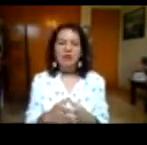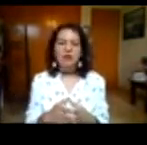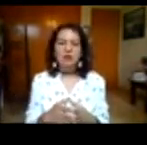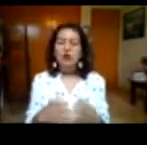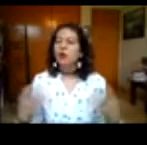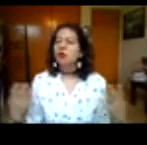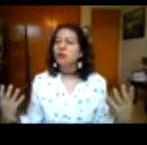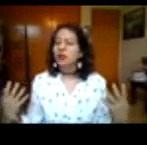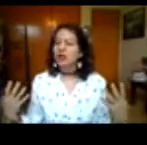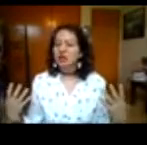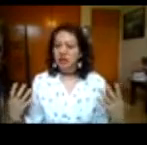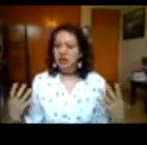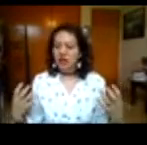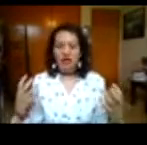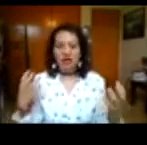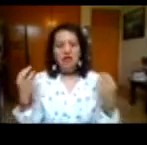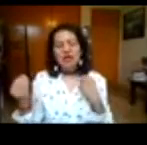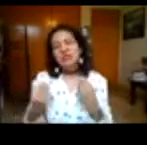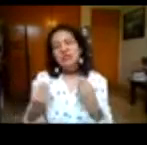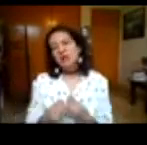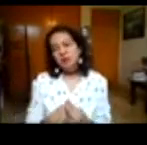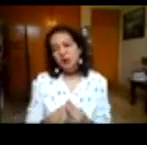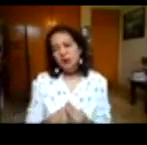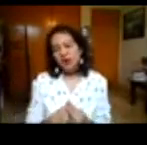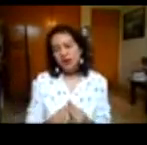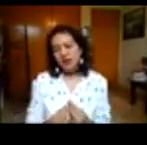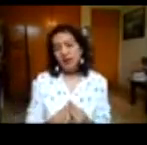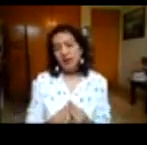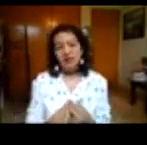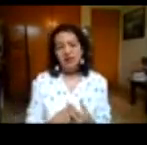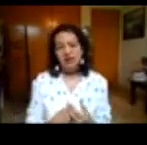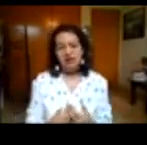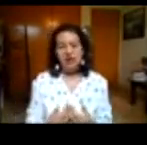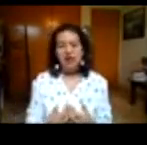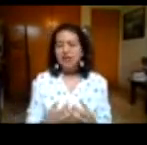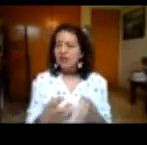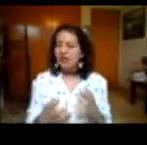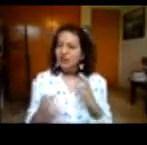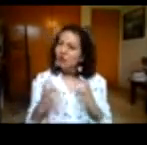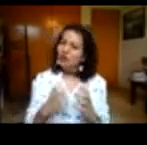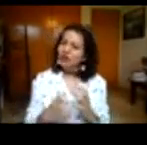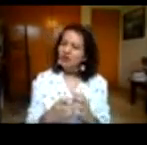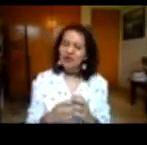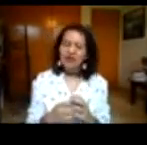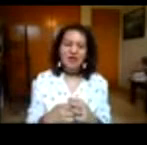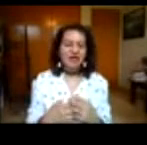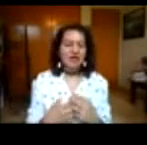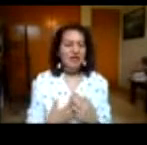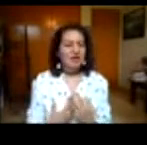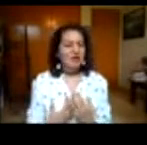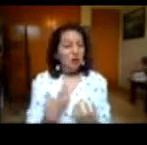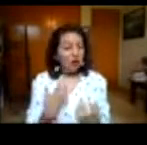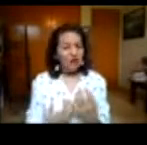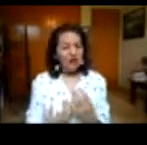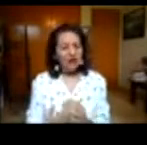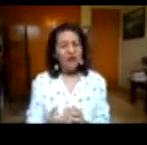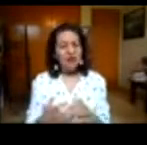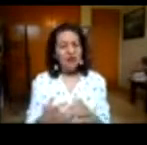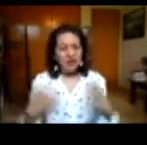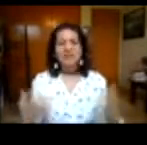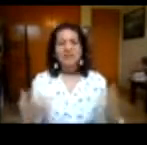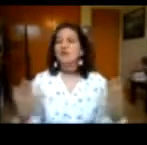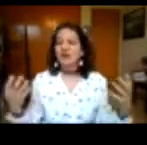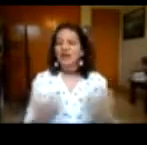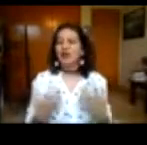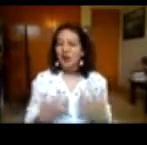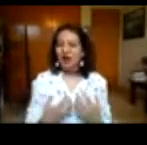Parlamento Abierto, ¿cómo se pueden articular? Es más por la parte de didáctica, de que se nos quede como grabado de